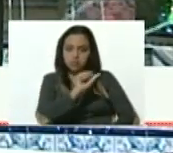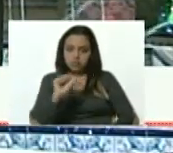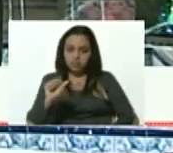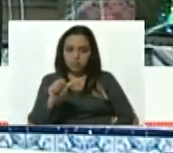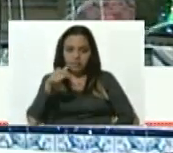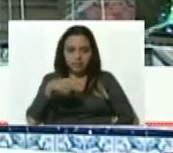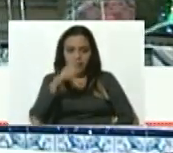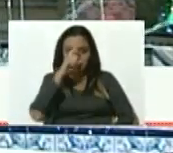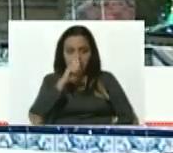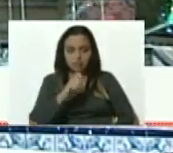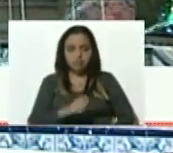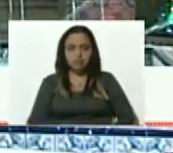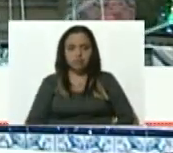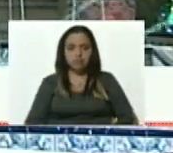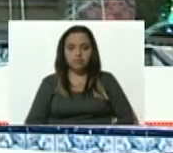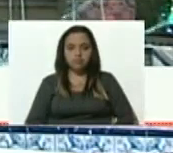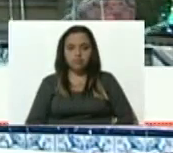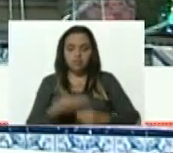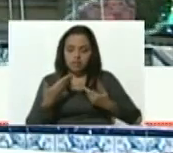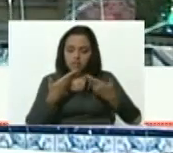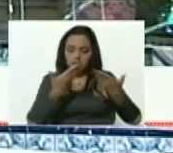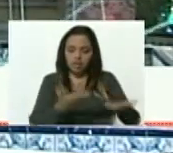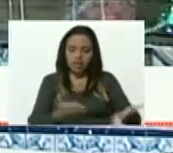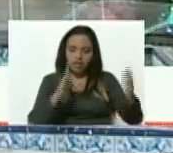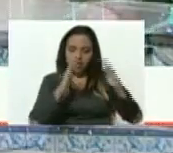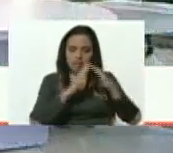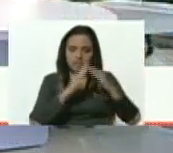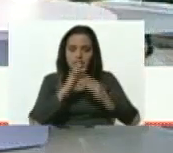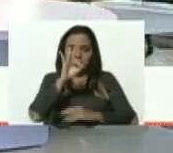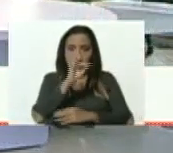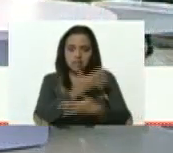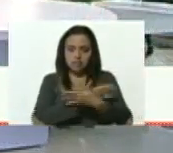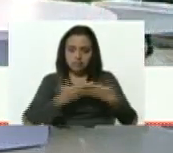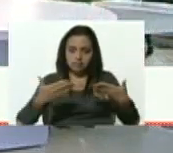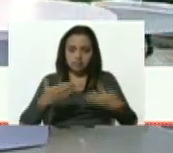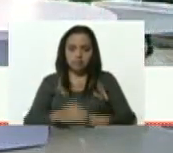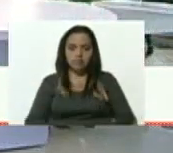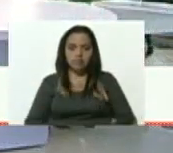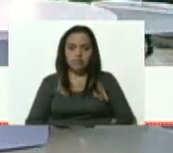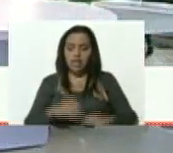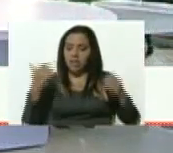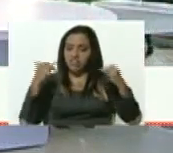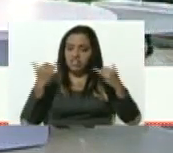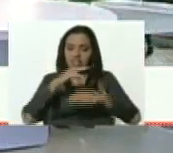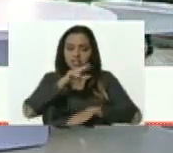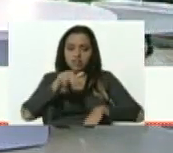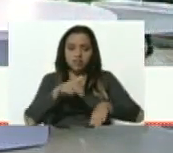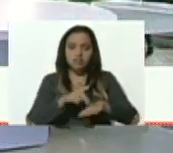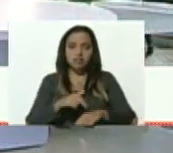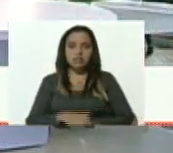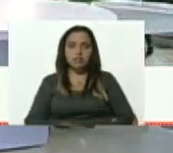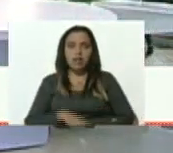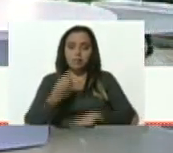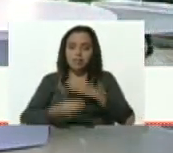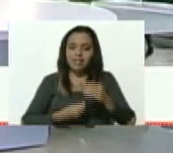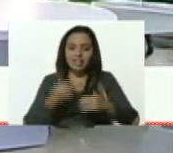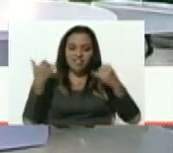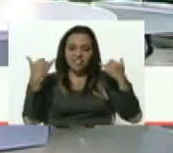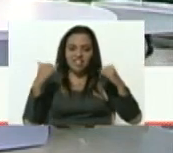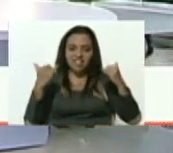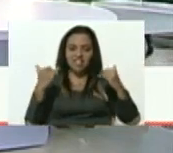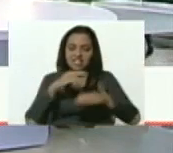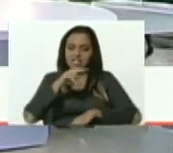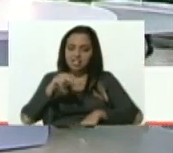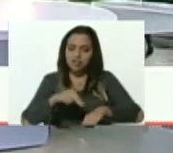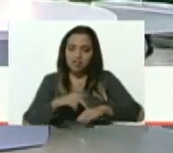este año. Estaremos entregando la vivienda 3 millones. Será una gran fiesta nacional. Vamos a hacer una rumba nacional ese